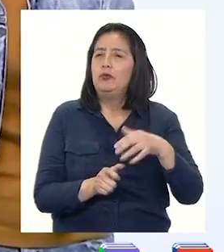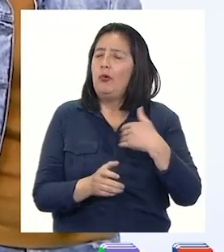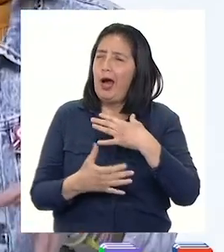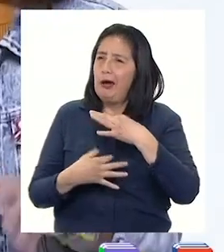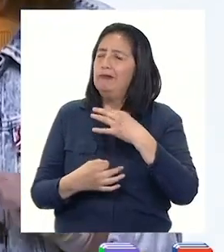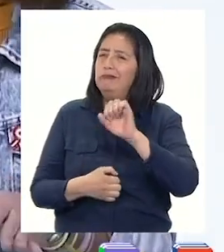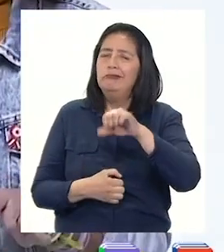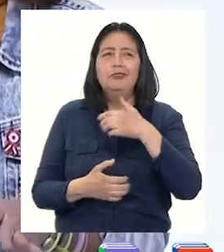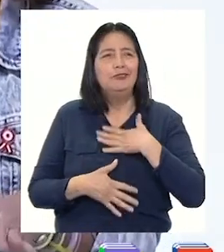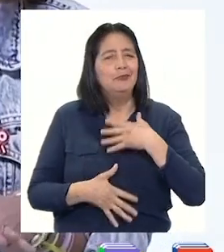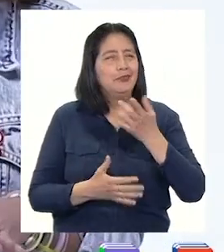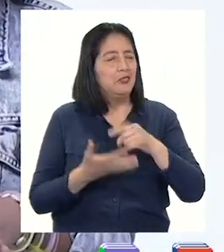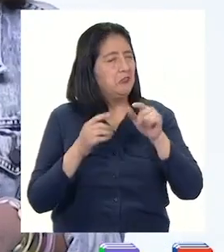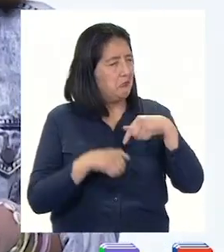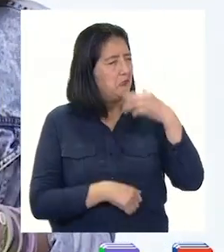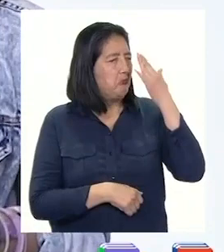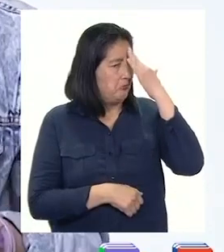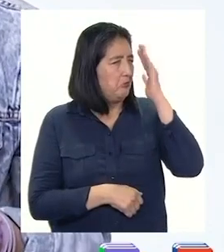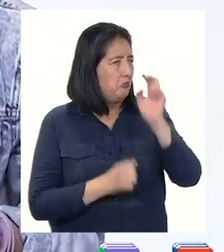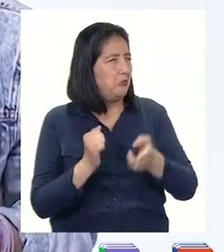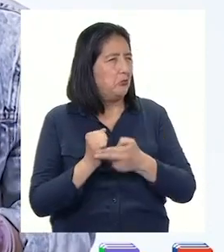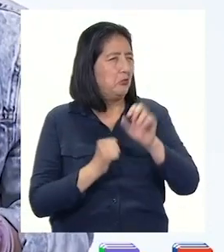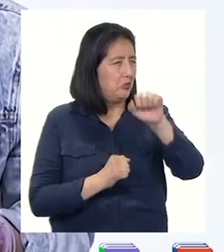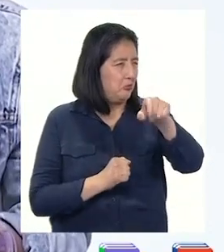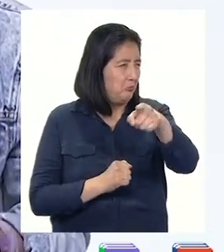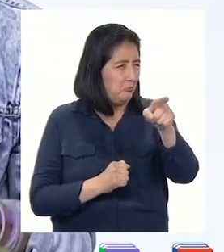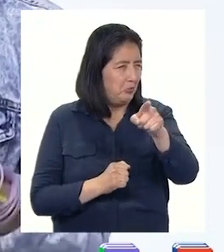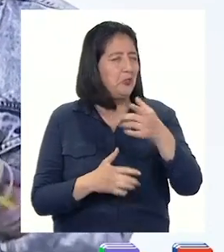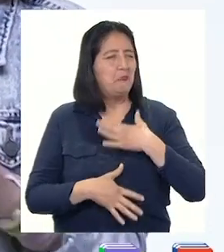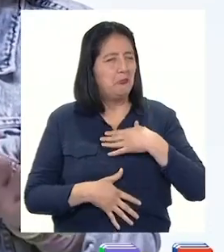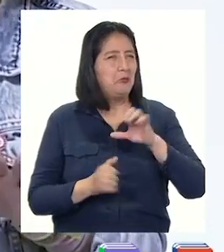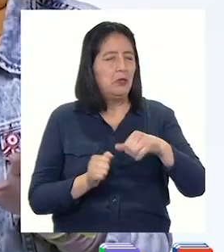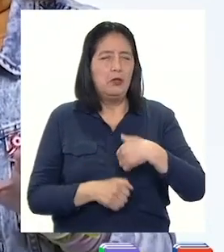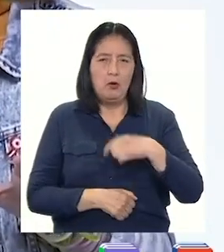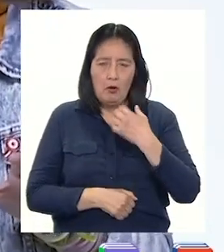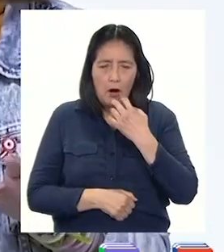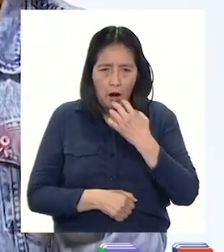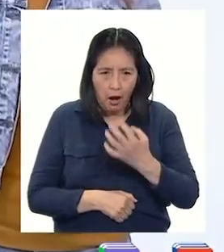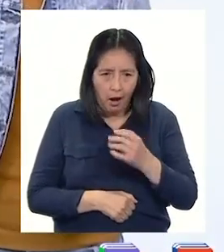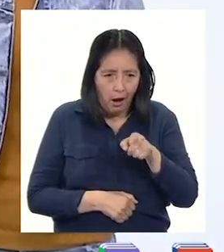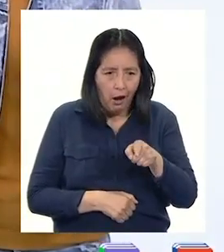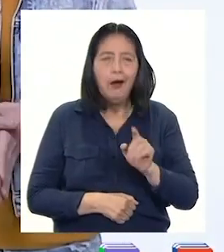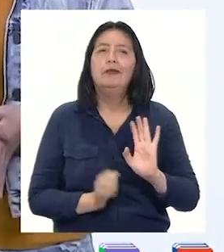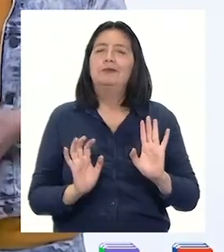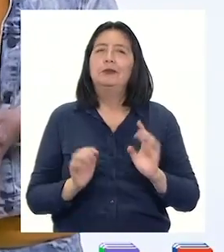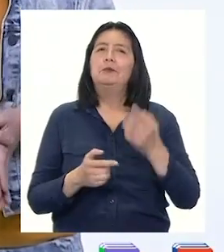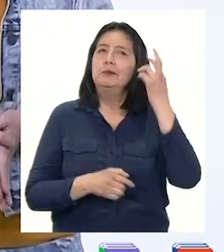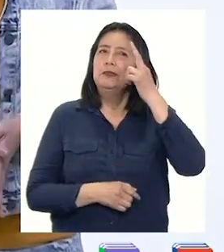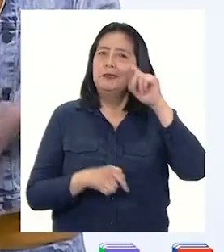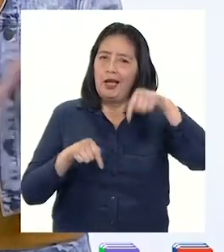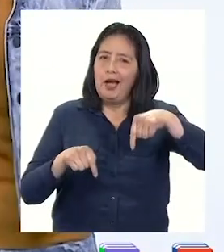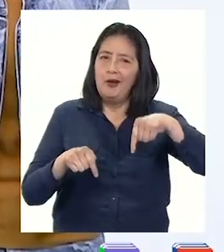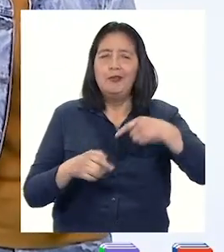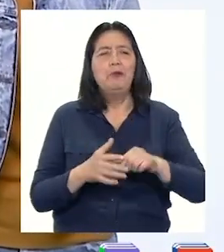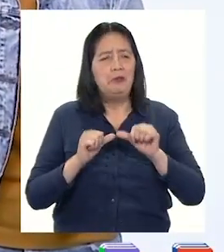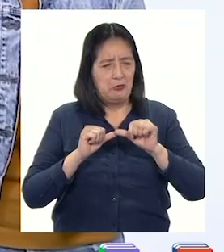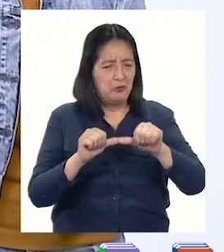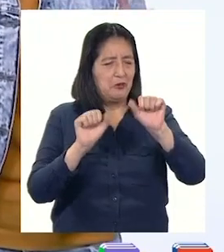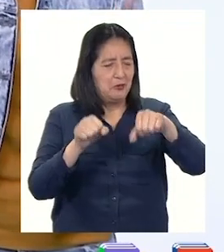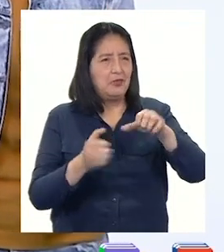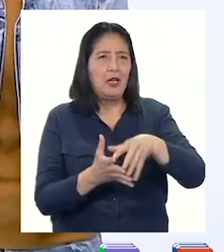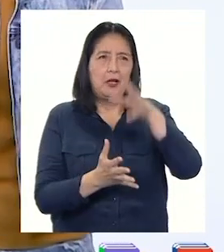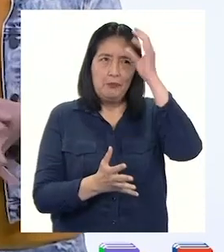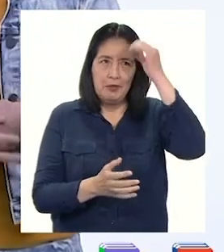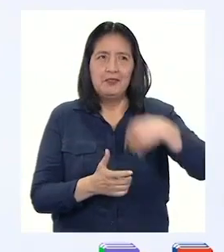y divertido. Y estoy segura de que ustedes también la pasaron muy bien y les llamó mucho la atención. Por eso, en este programa vamos a seguir